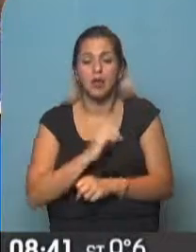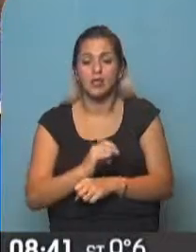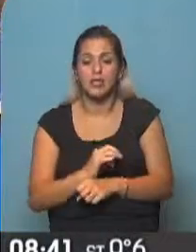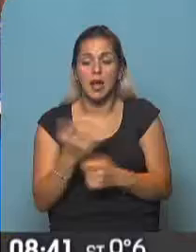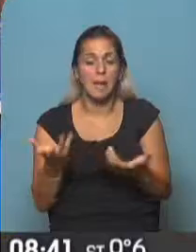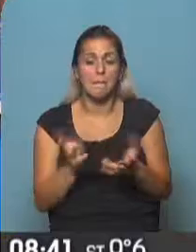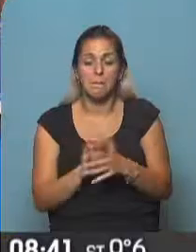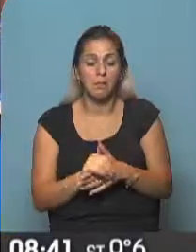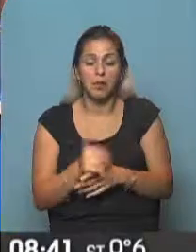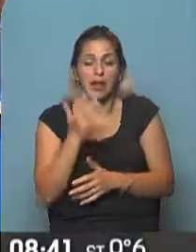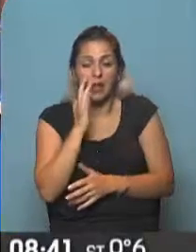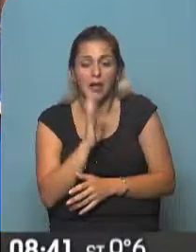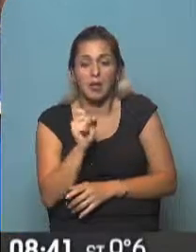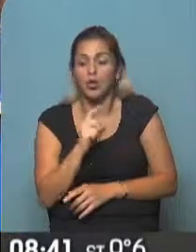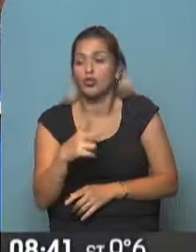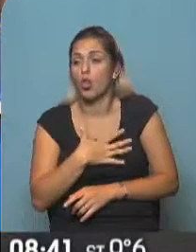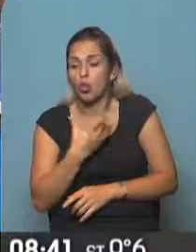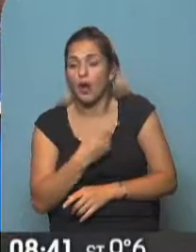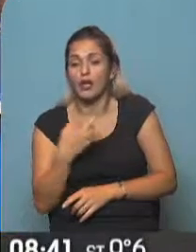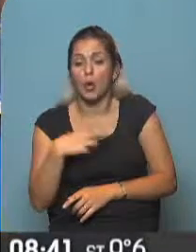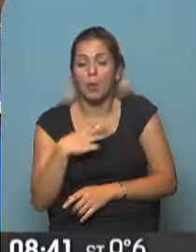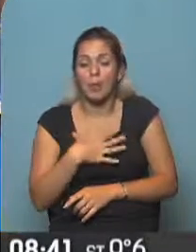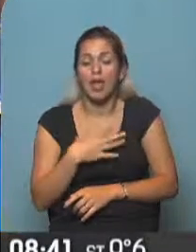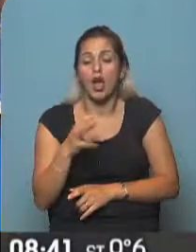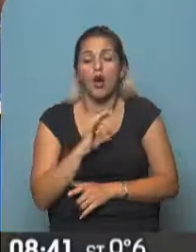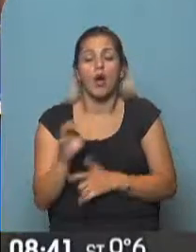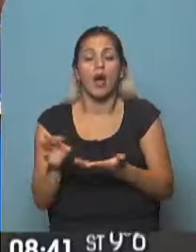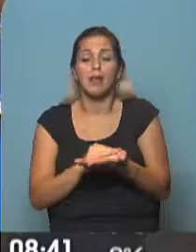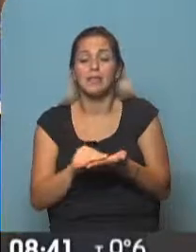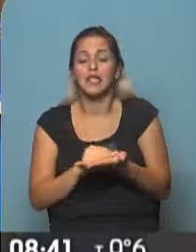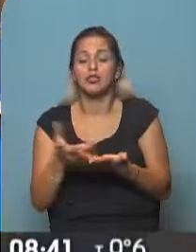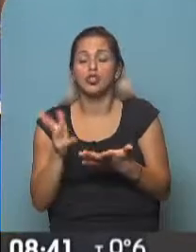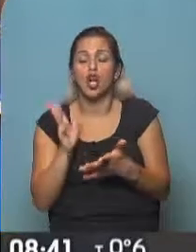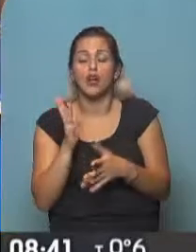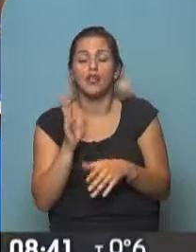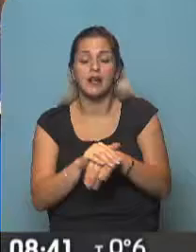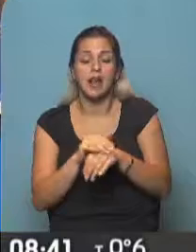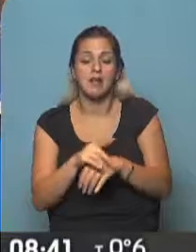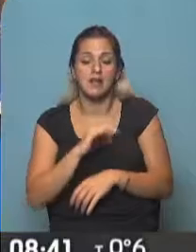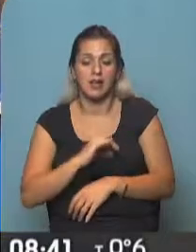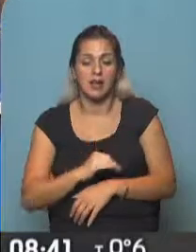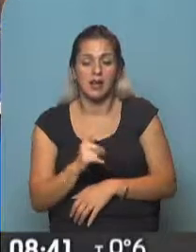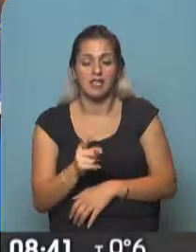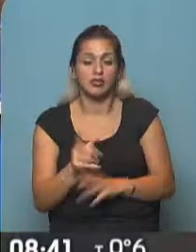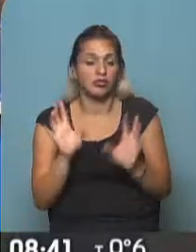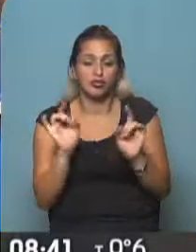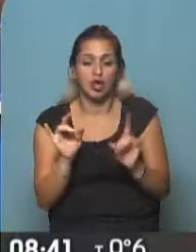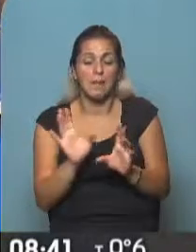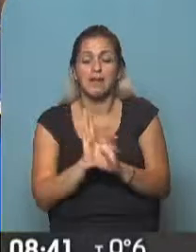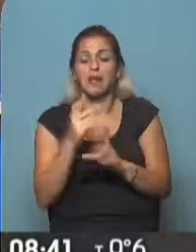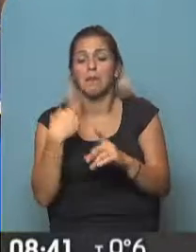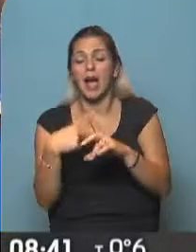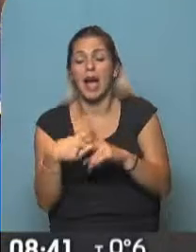los copropietarios y si bien los administradores son los representantes legales del consorcio, son solo para actos